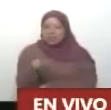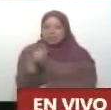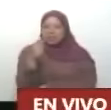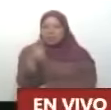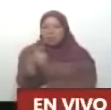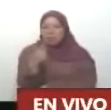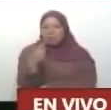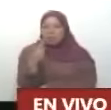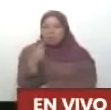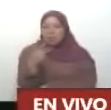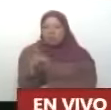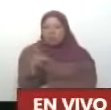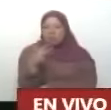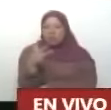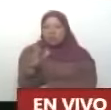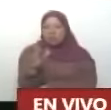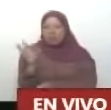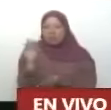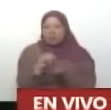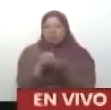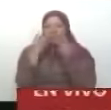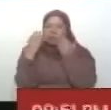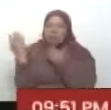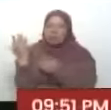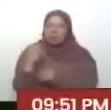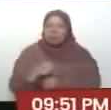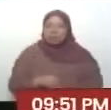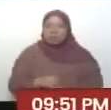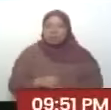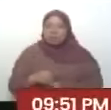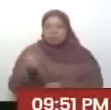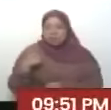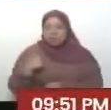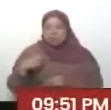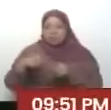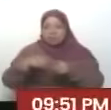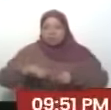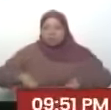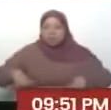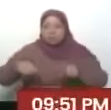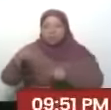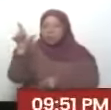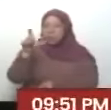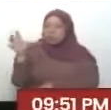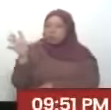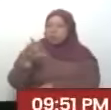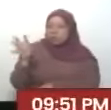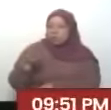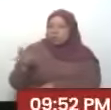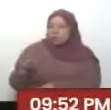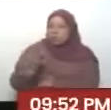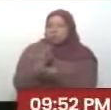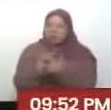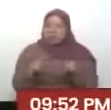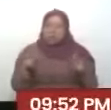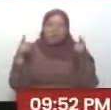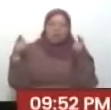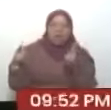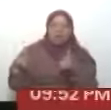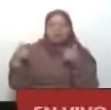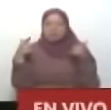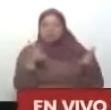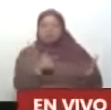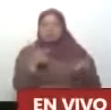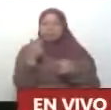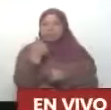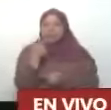cuenta de tres? Tres, Robetza Poleo. Defienda el territorio, el Esequibo es nuestro, lo pelearon nuestros libertadores y ancestros. Quien te